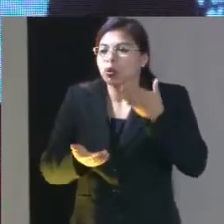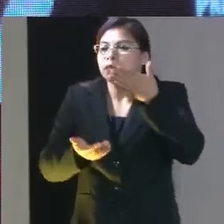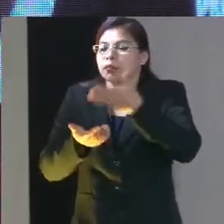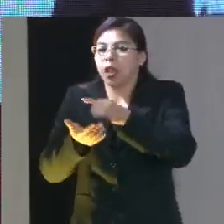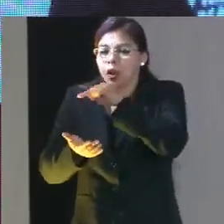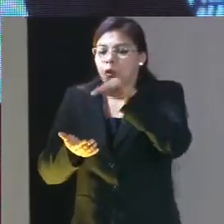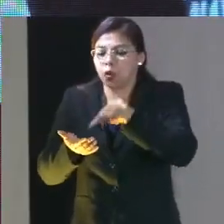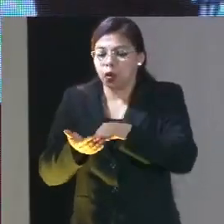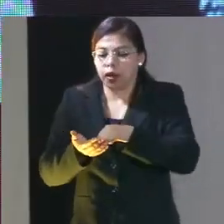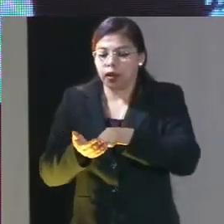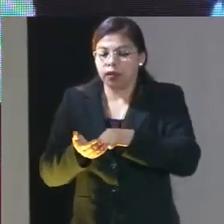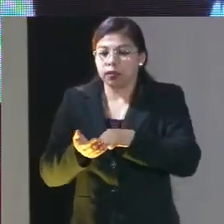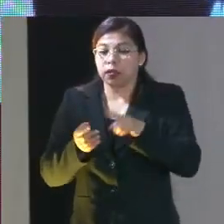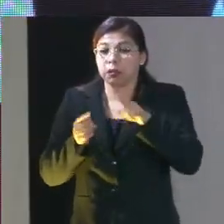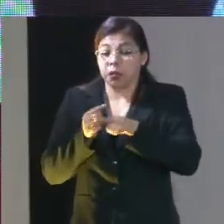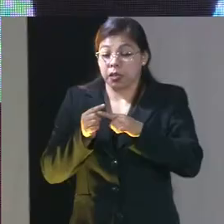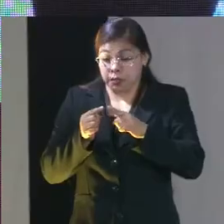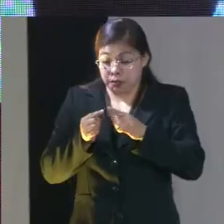luego cruzar las zonas